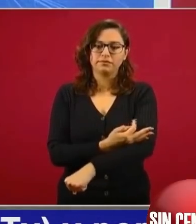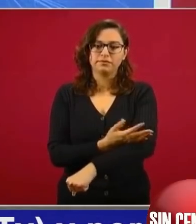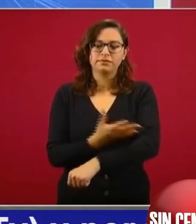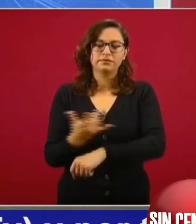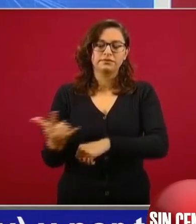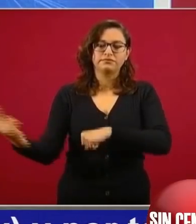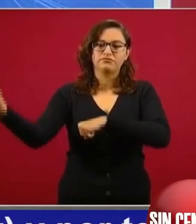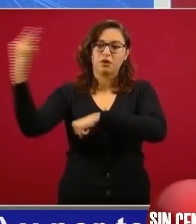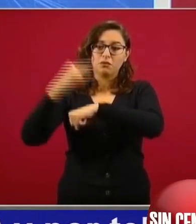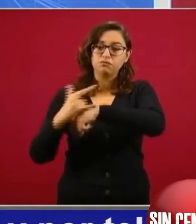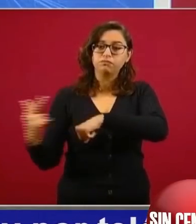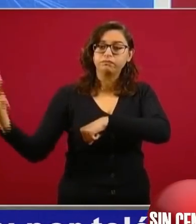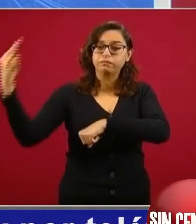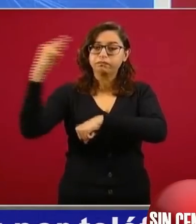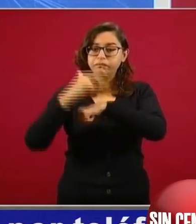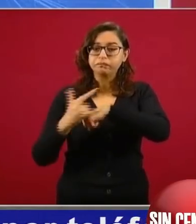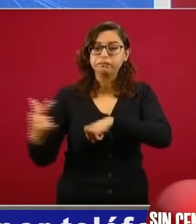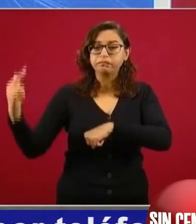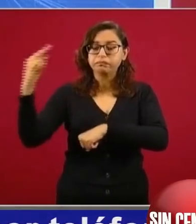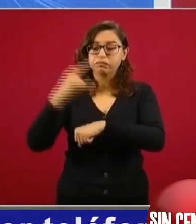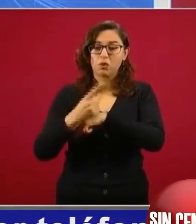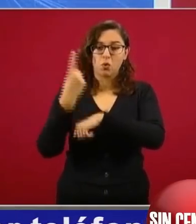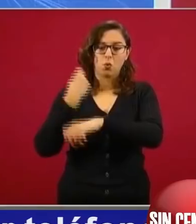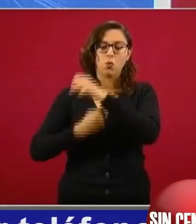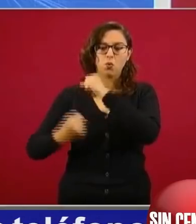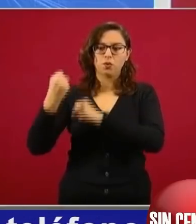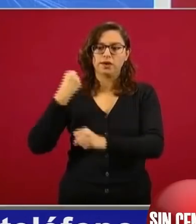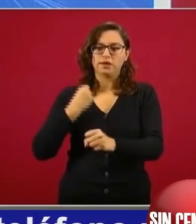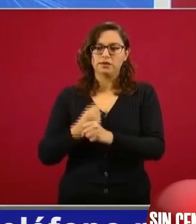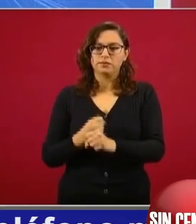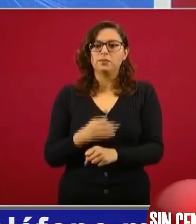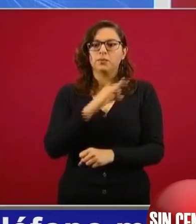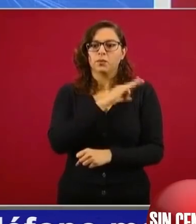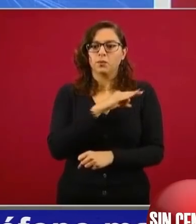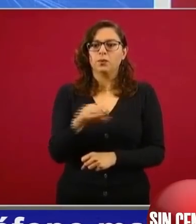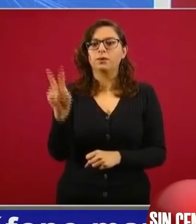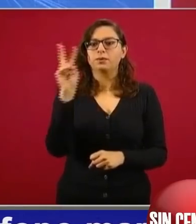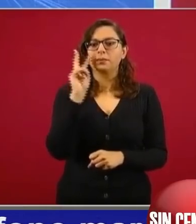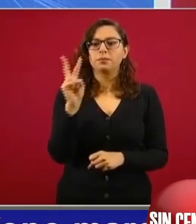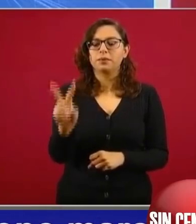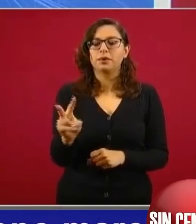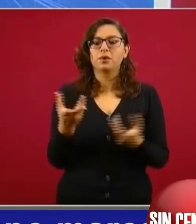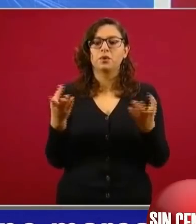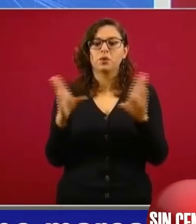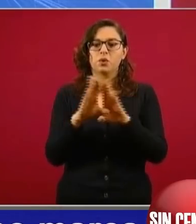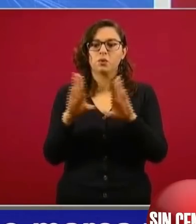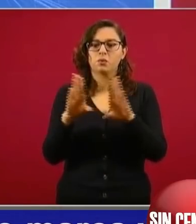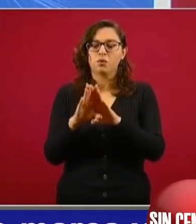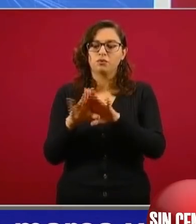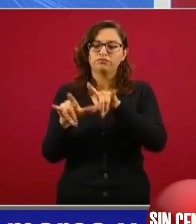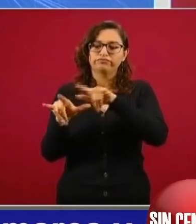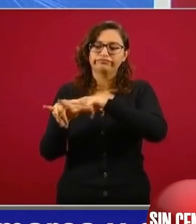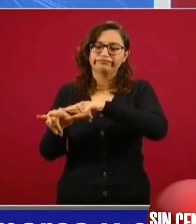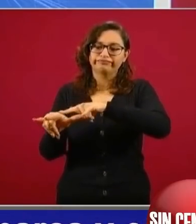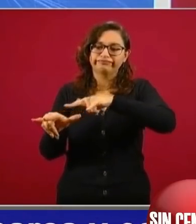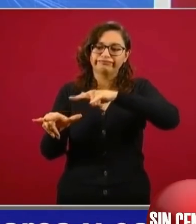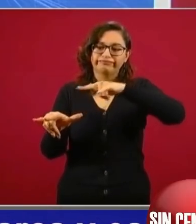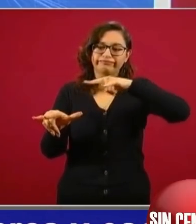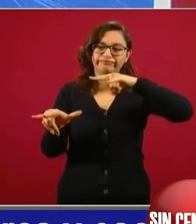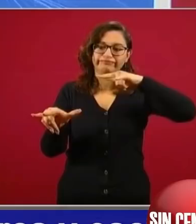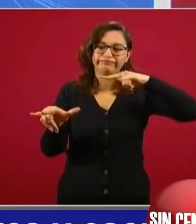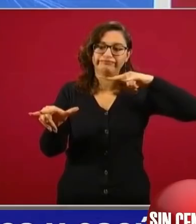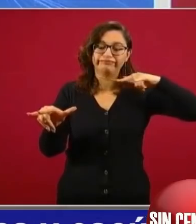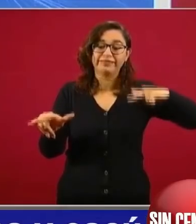teníamos las operaciones del año pasado, y aquí pueden ver cómo se va formando una cola que viene desde más allá de